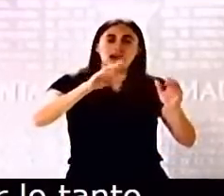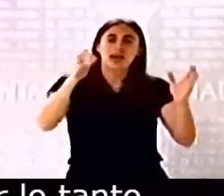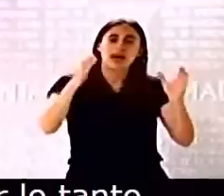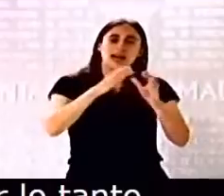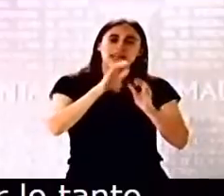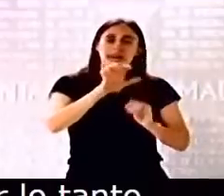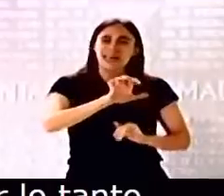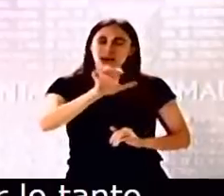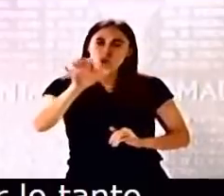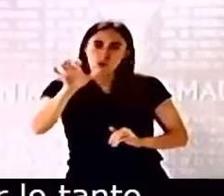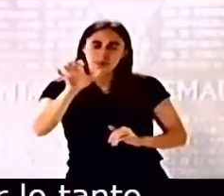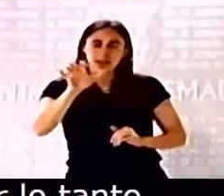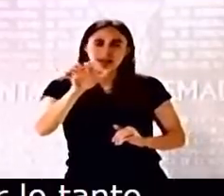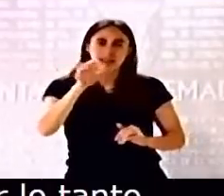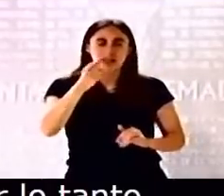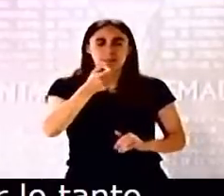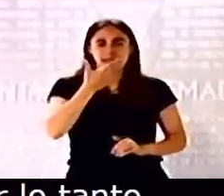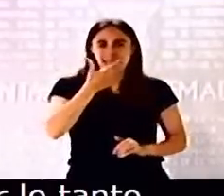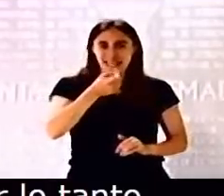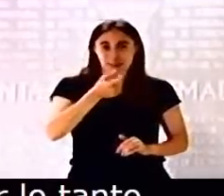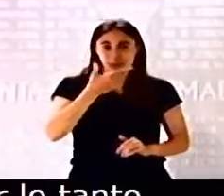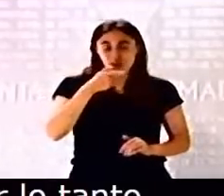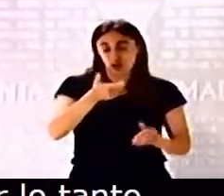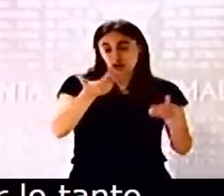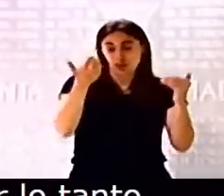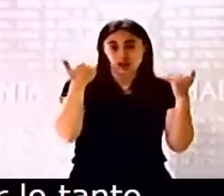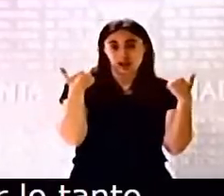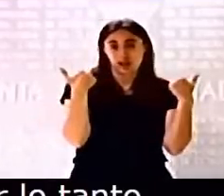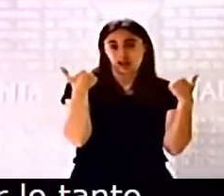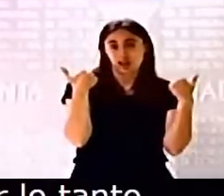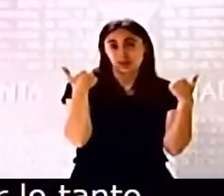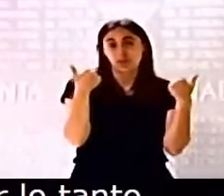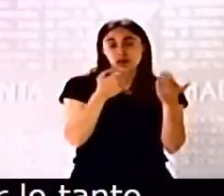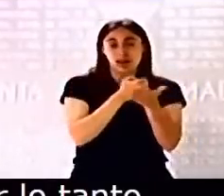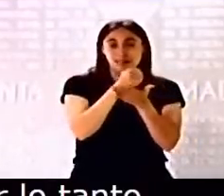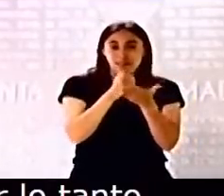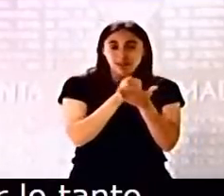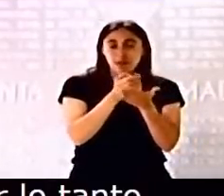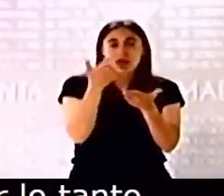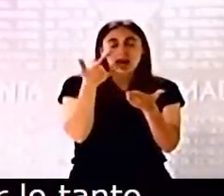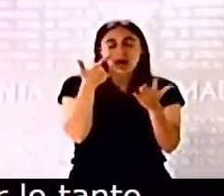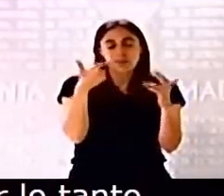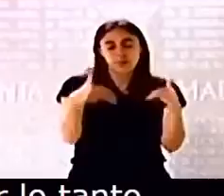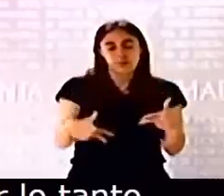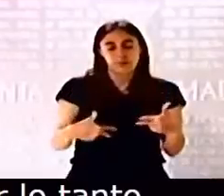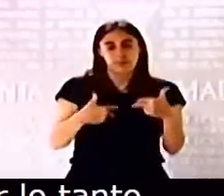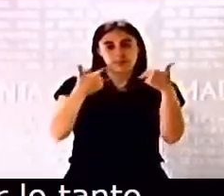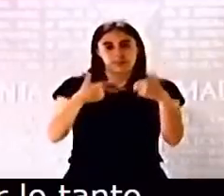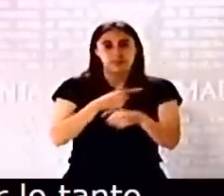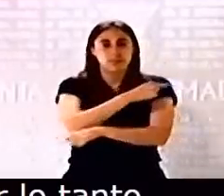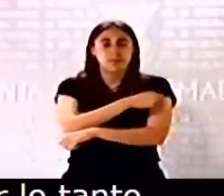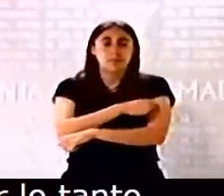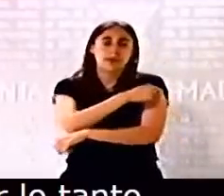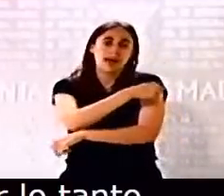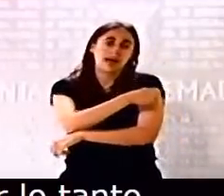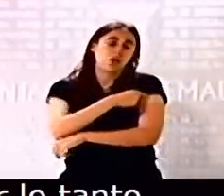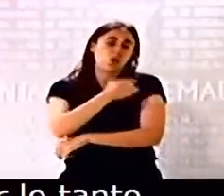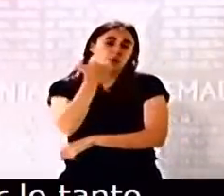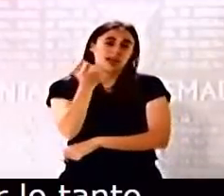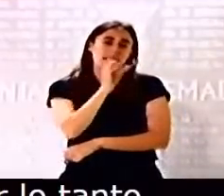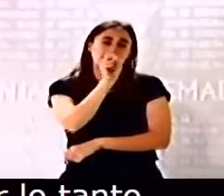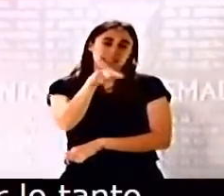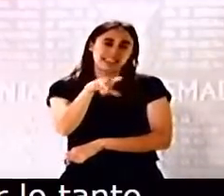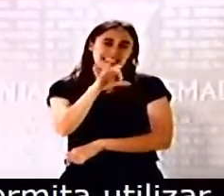esa farmacovigilancia, nos permita poder utilizar la vacuna de Janssen cuanto antes.